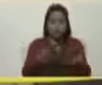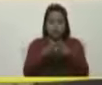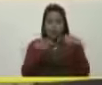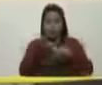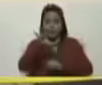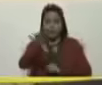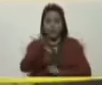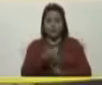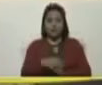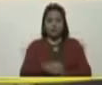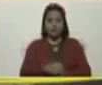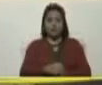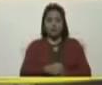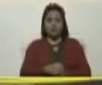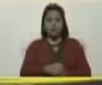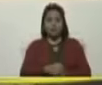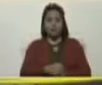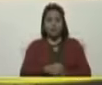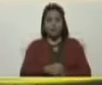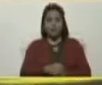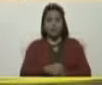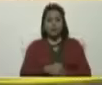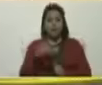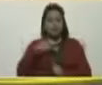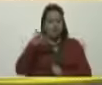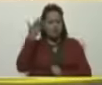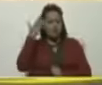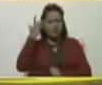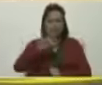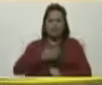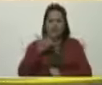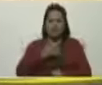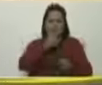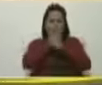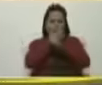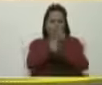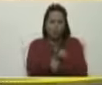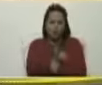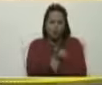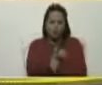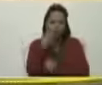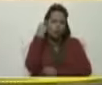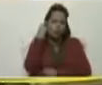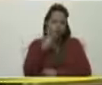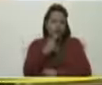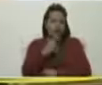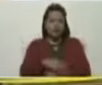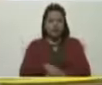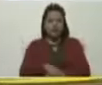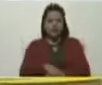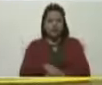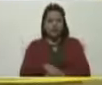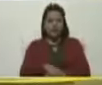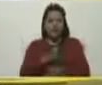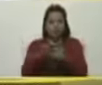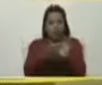patria. Yo sé que el sentimiento de admiración y amor por Bolívar es unánime en Venezuela.